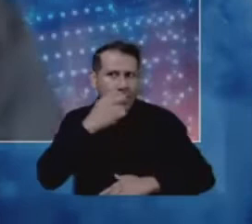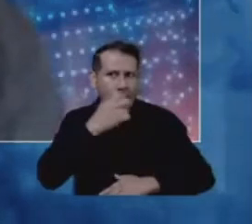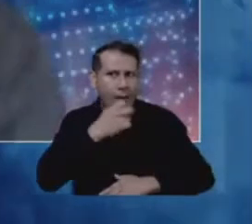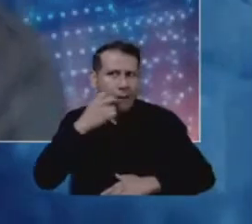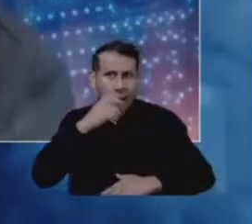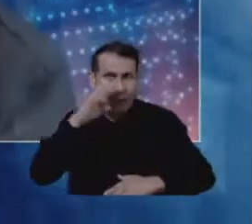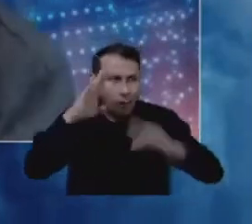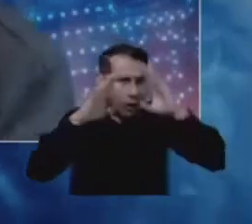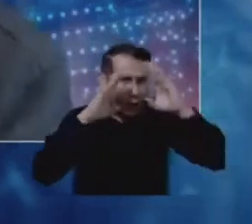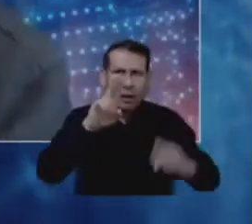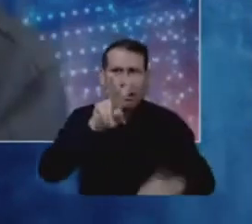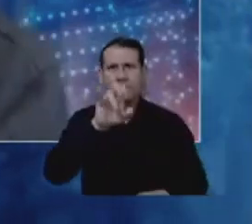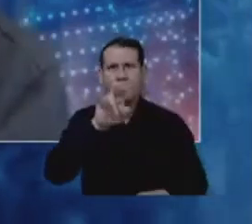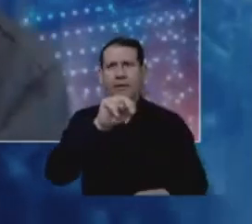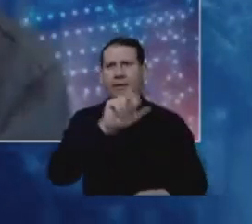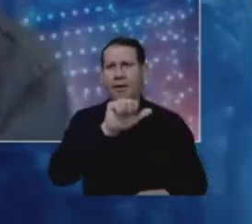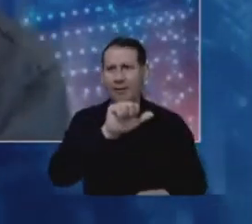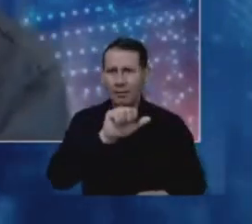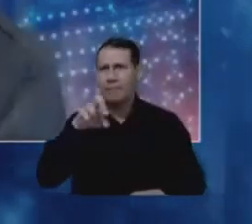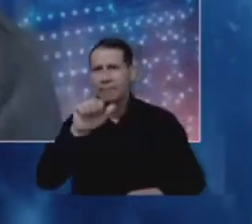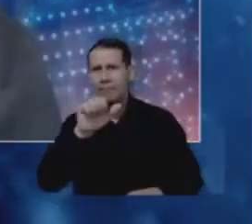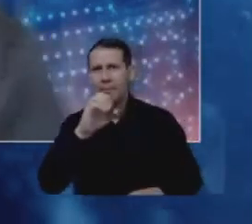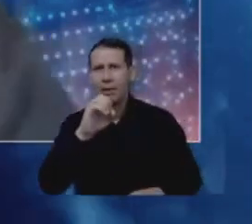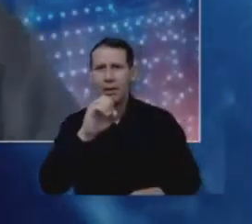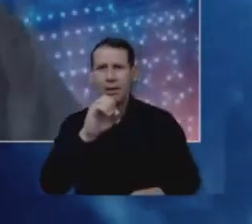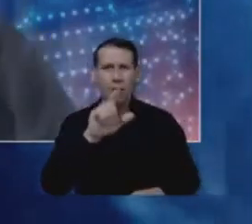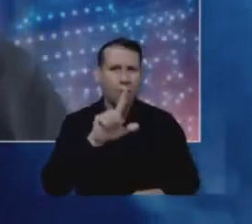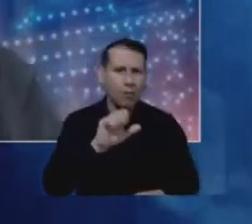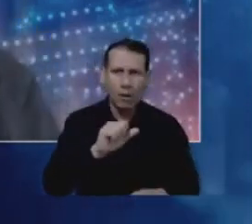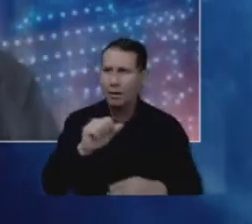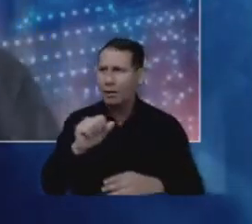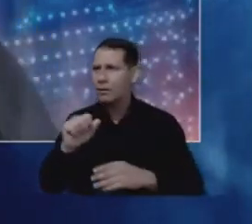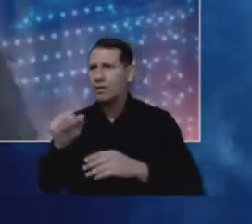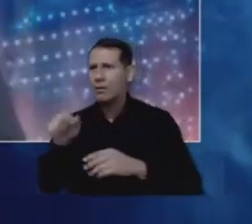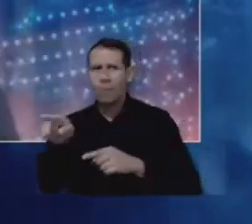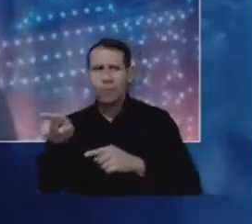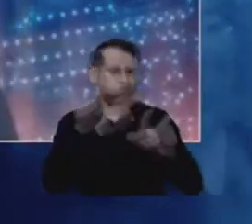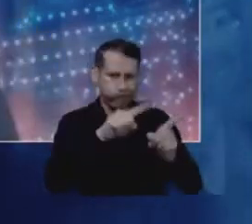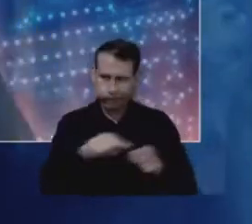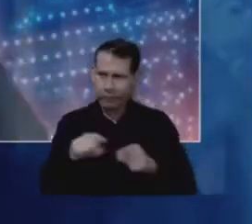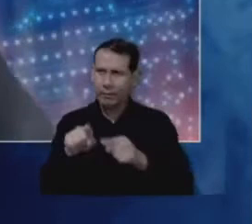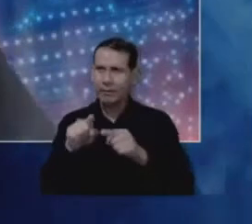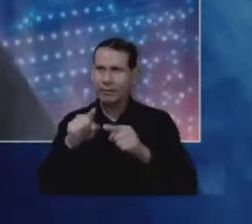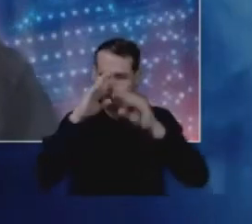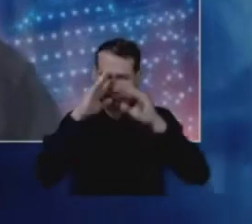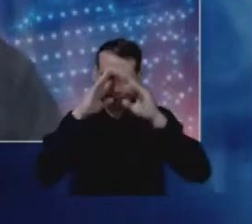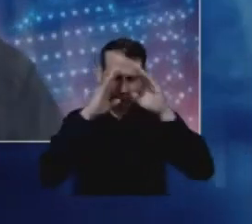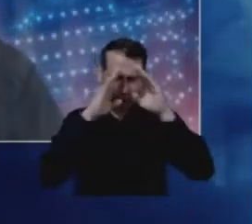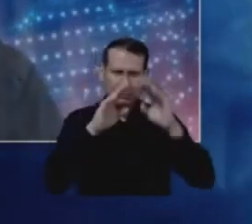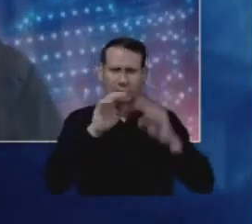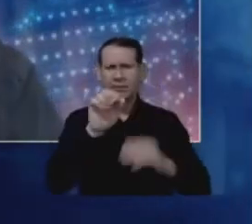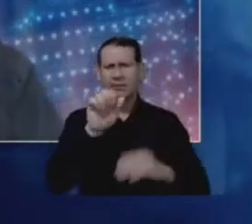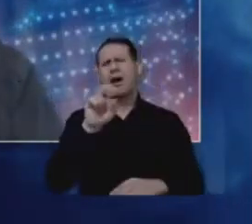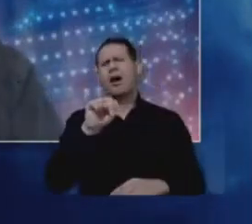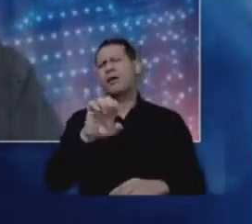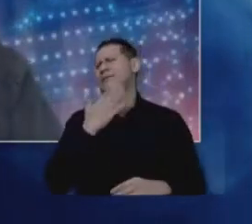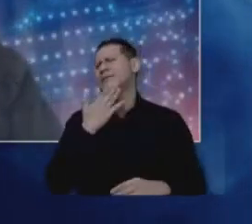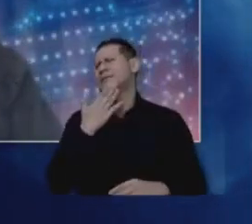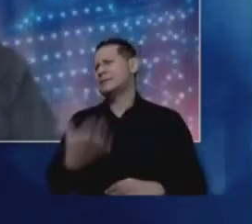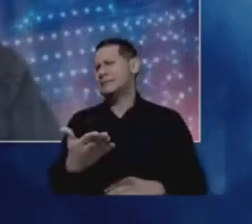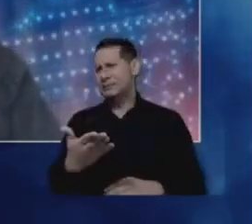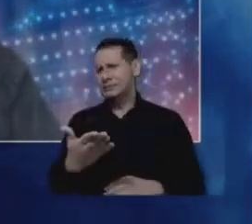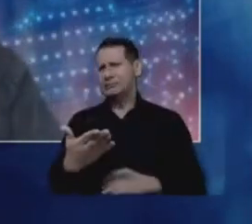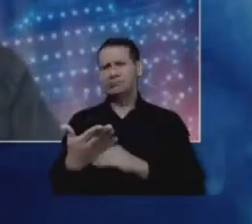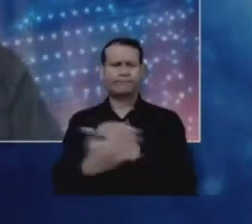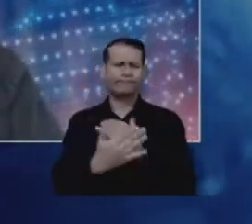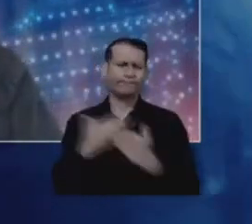saludo para todos los demás panelistas, para la ANE, un agradecimiento por este espacio muy valioso y también una vara muy compleja a esta